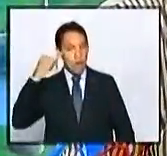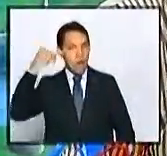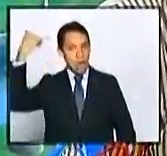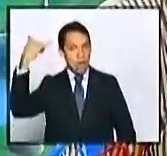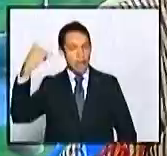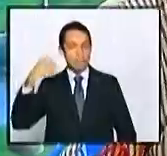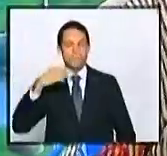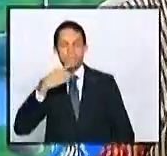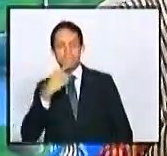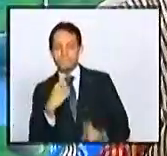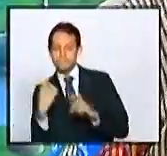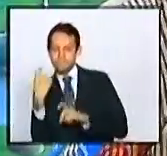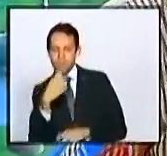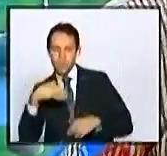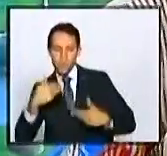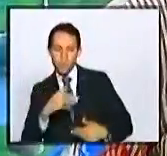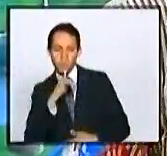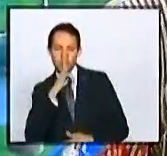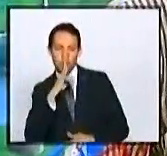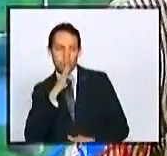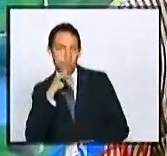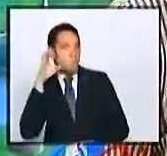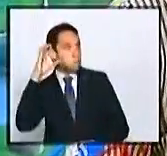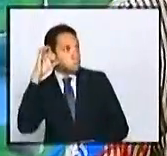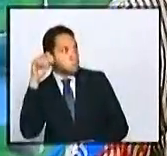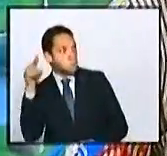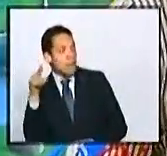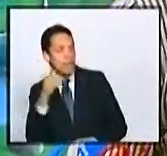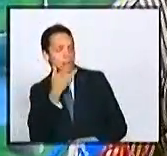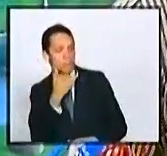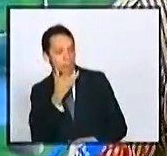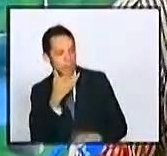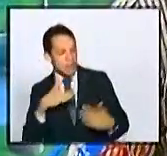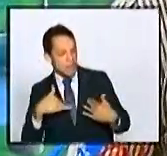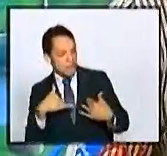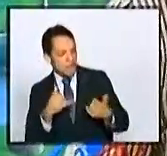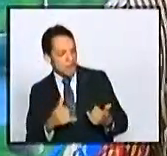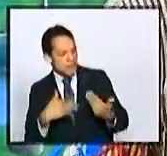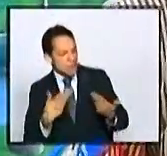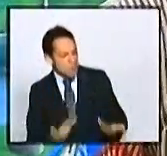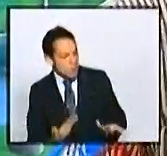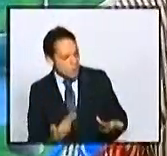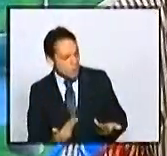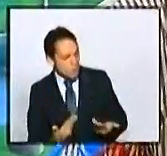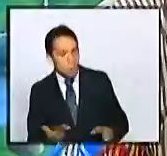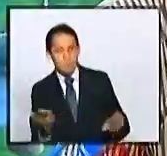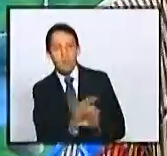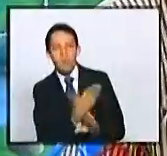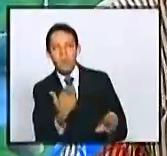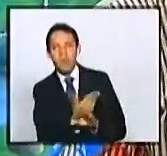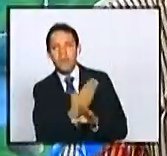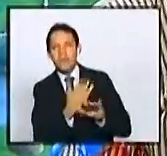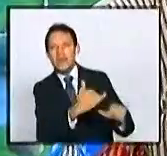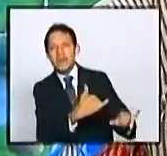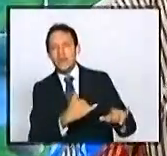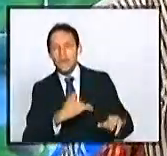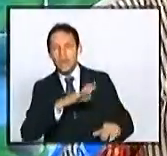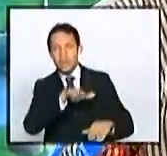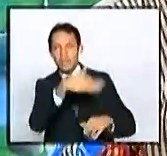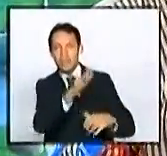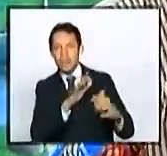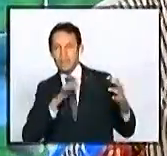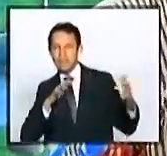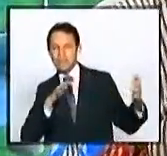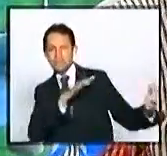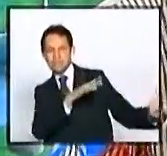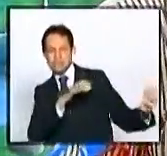años a investigar en Estados Unidos a raíz de todas las secuelas psicológicas que quedaron de guerras como